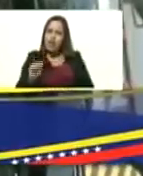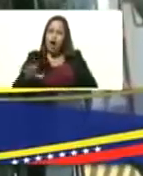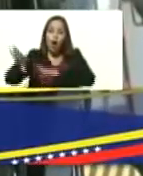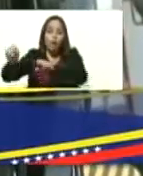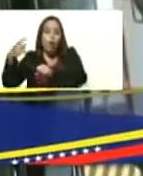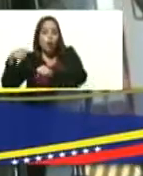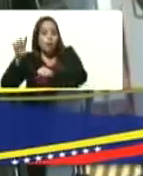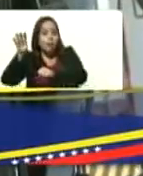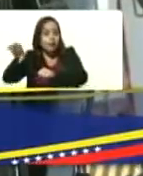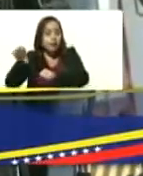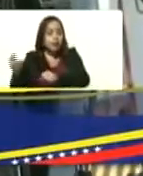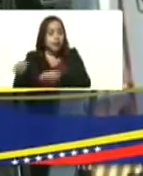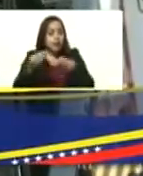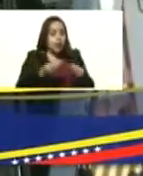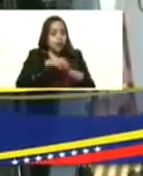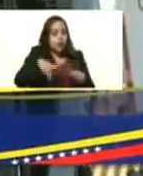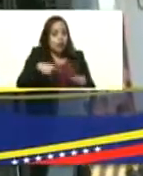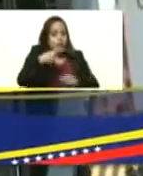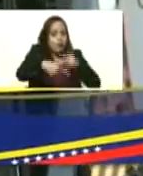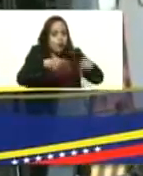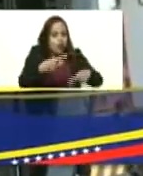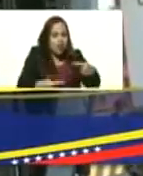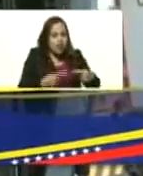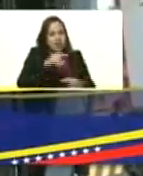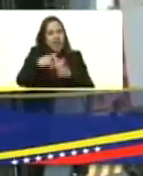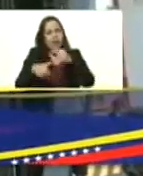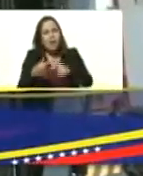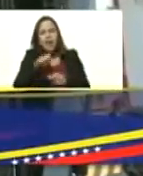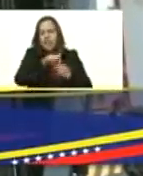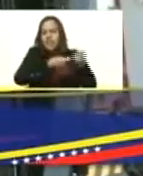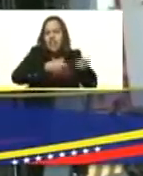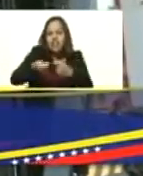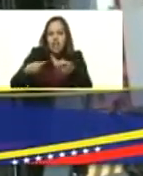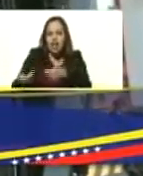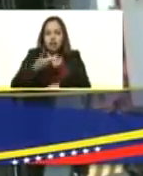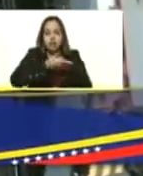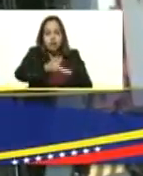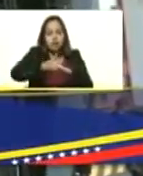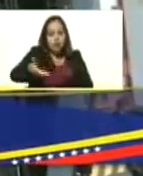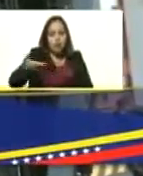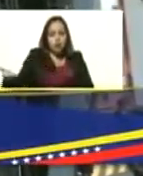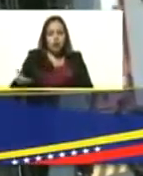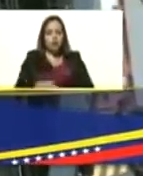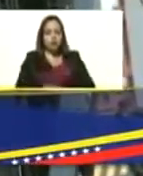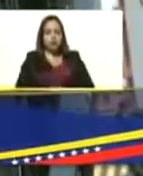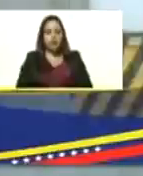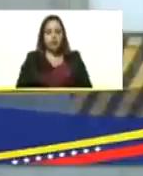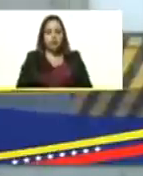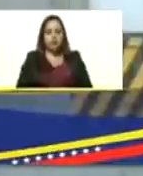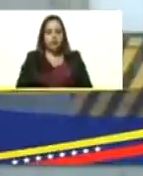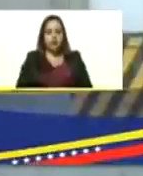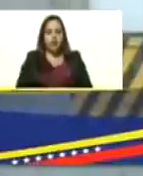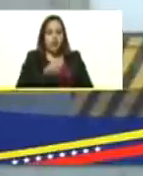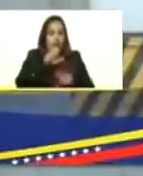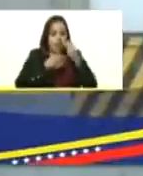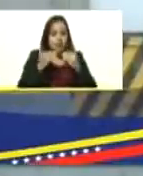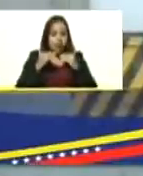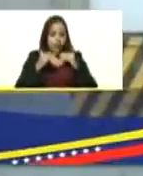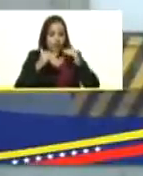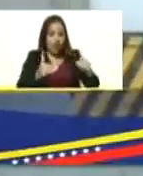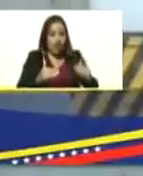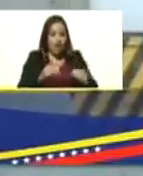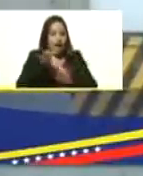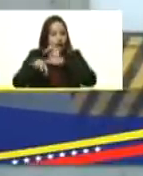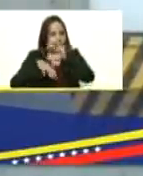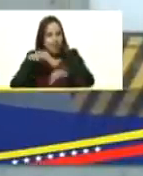podamos nosotros procesarla para luego comercializarla y distribuirla en alimentos balanceados para animales